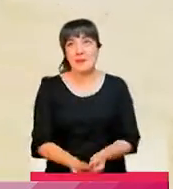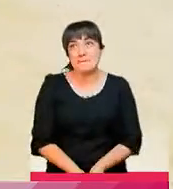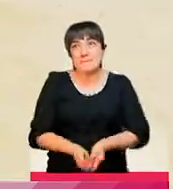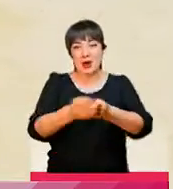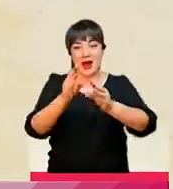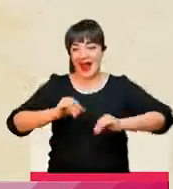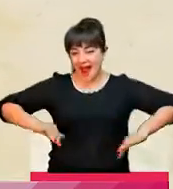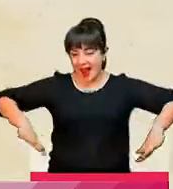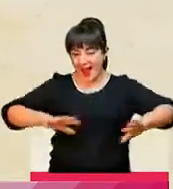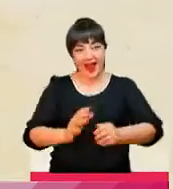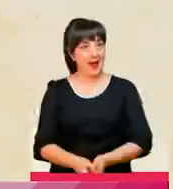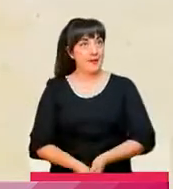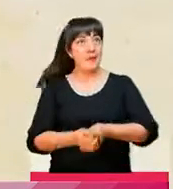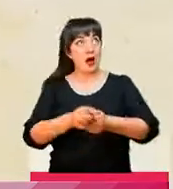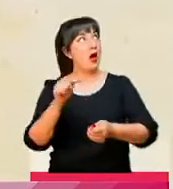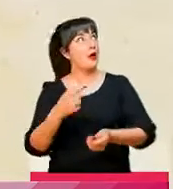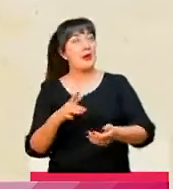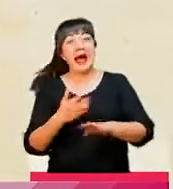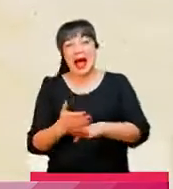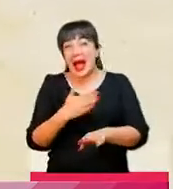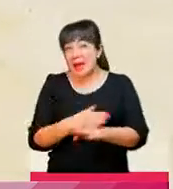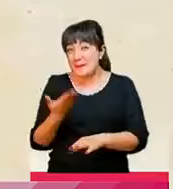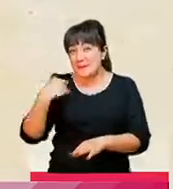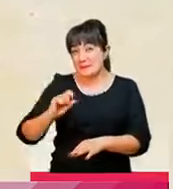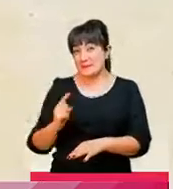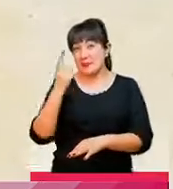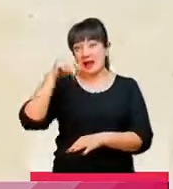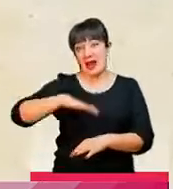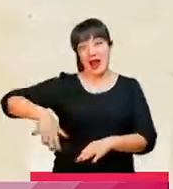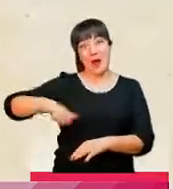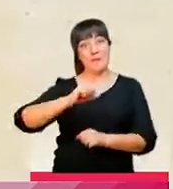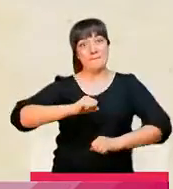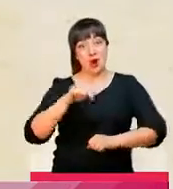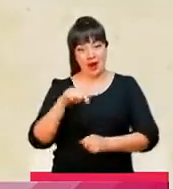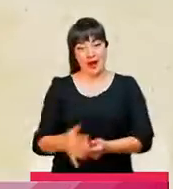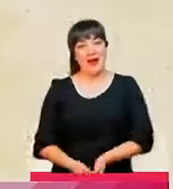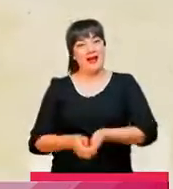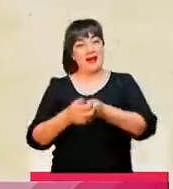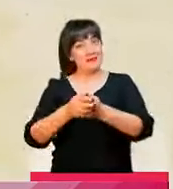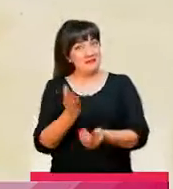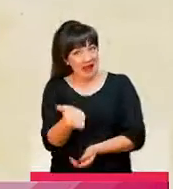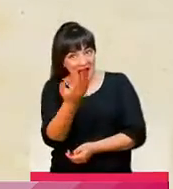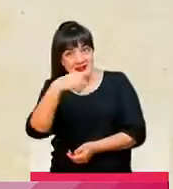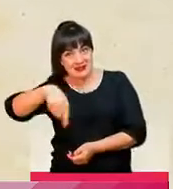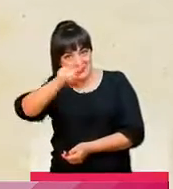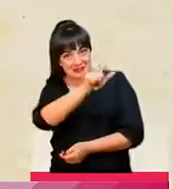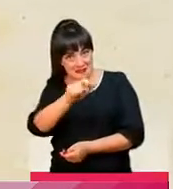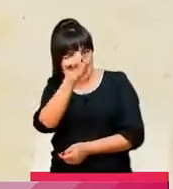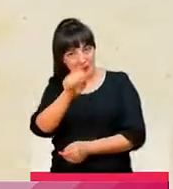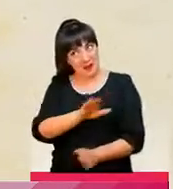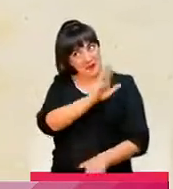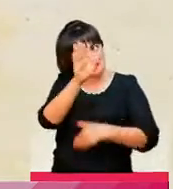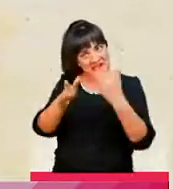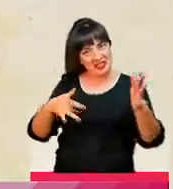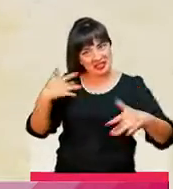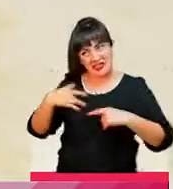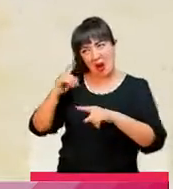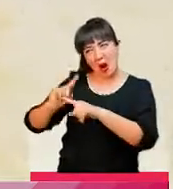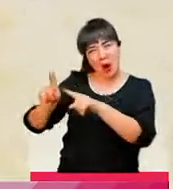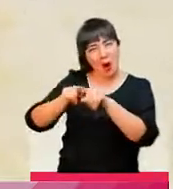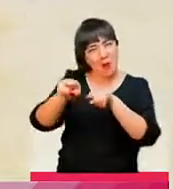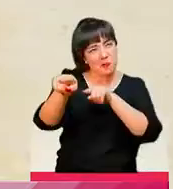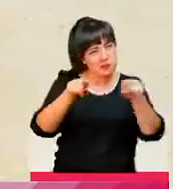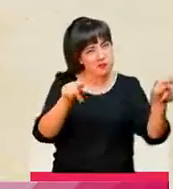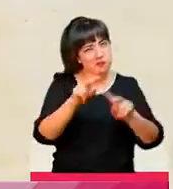que precisamente fueron de las primeras que hubo acá en Bogotá. Así que la invitación para ustedes es a que disfruten de este tipo de espacios que